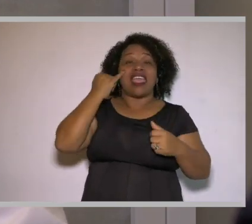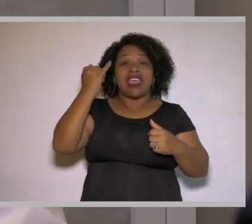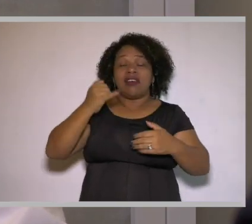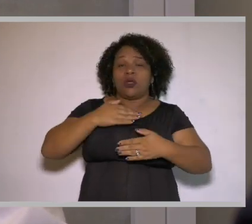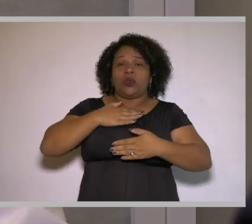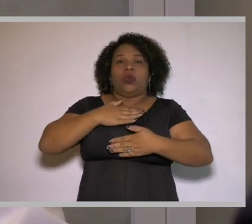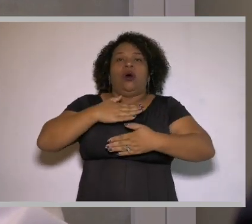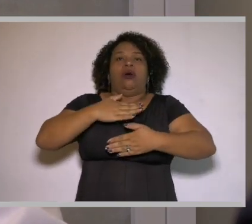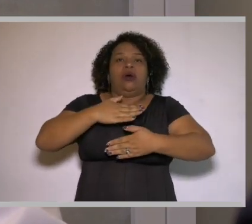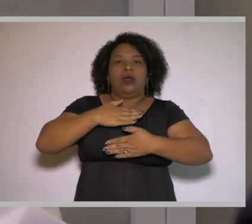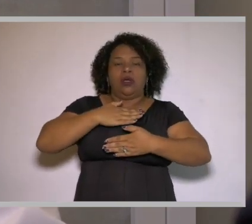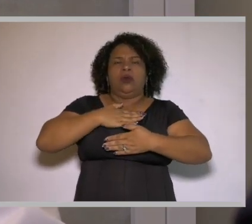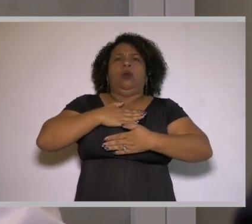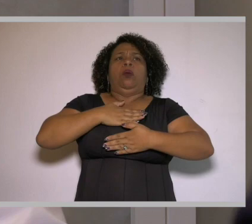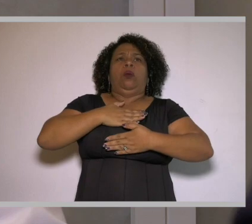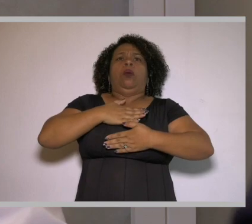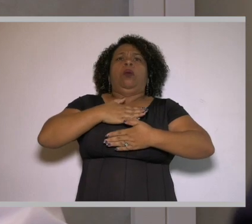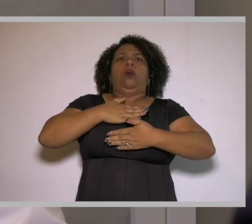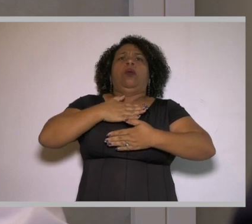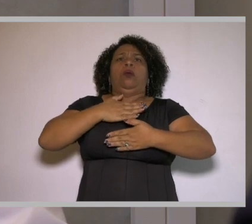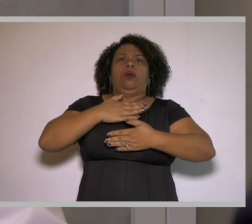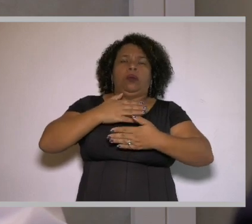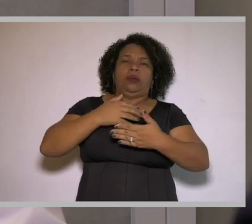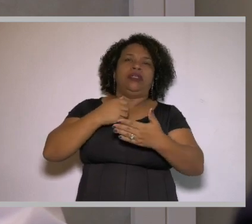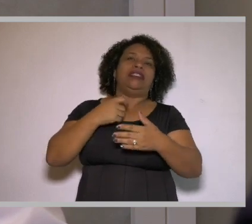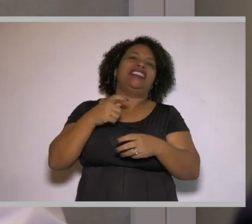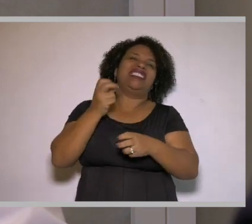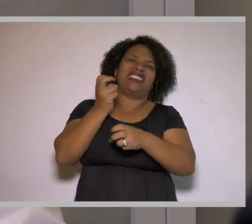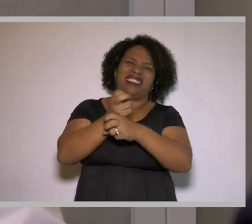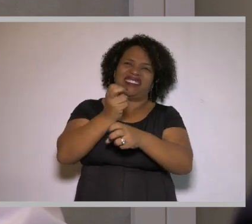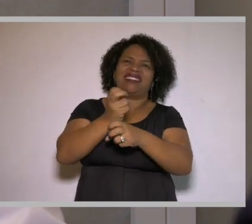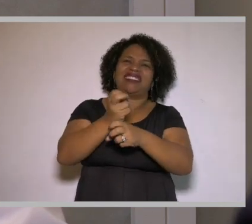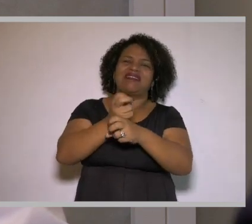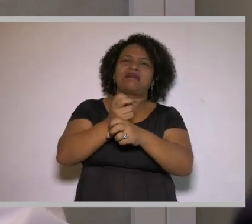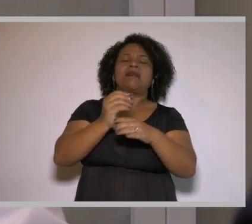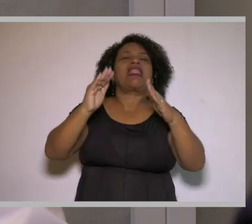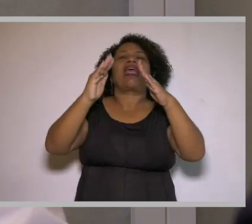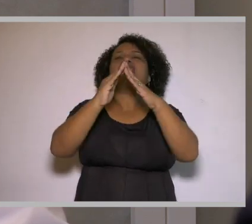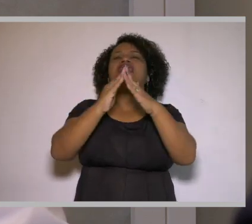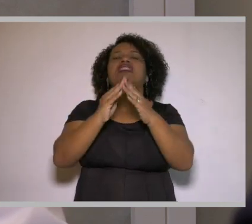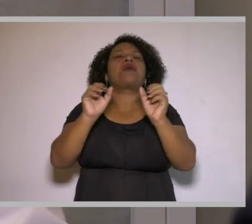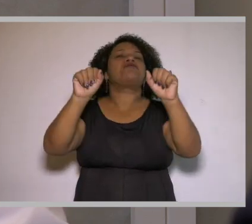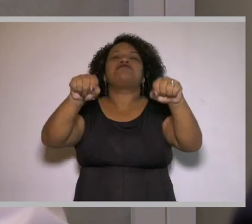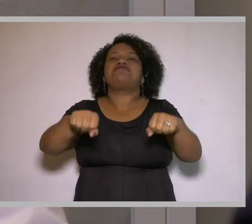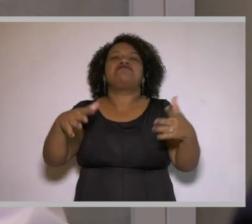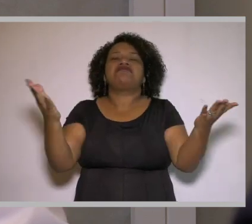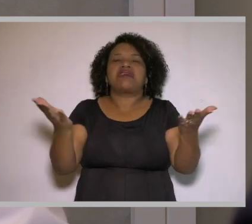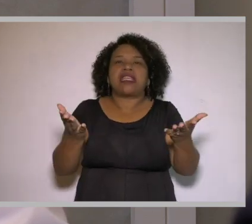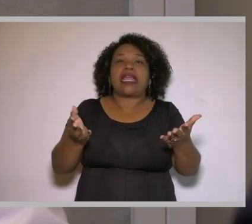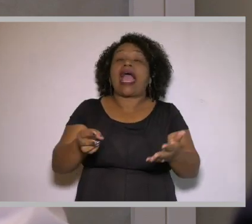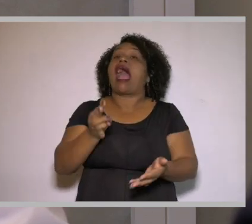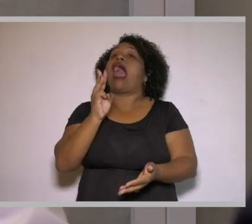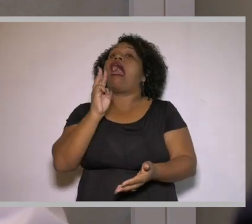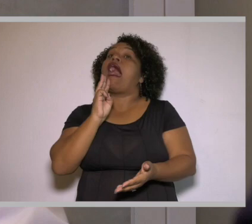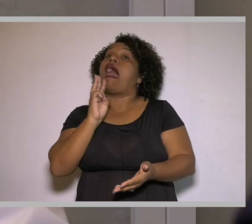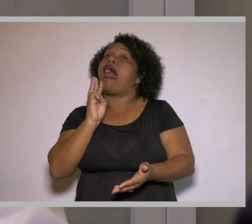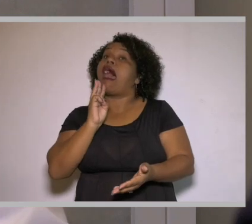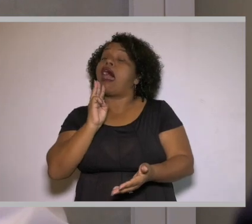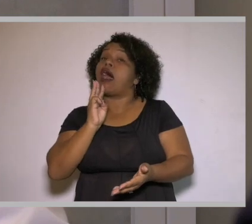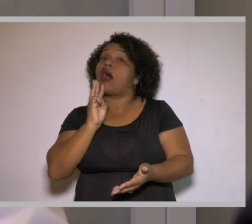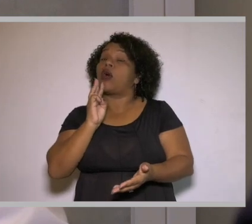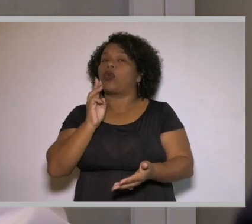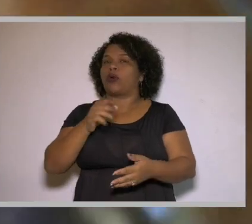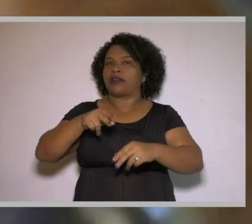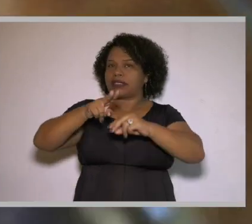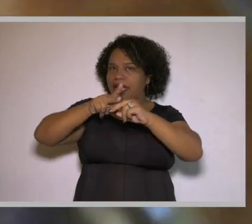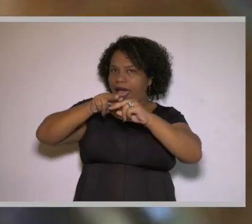aumentan es el proceso inflamatorio nasal y de las adenoides e incluso contribuyan a que el proceso obstructivo se